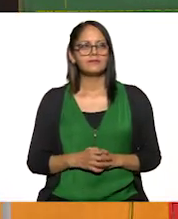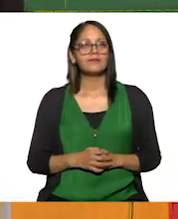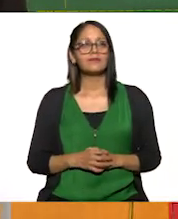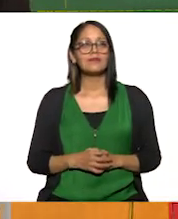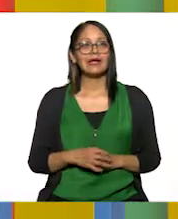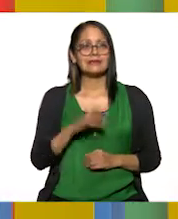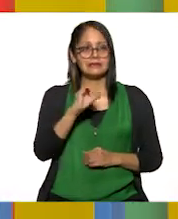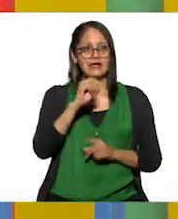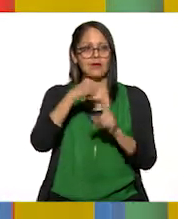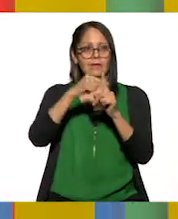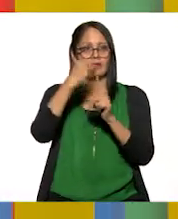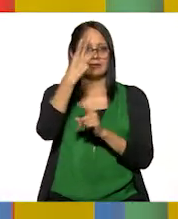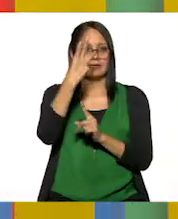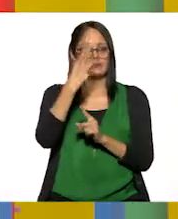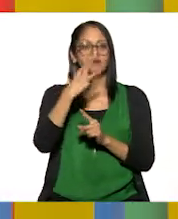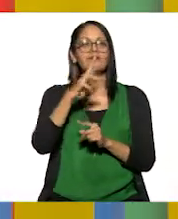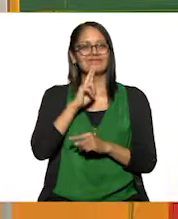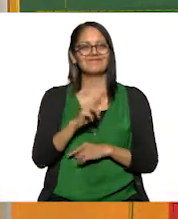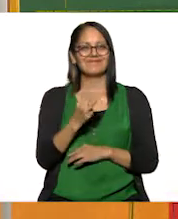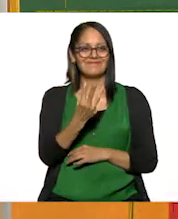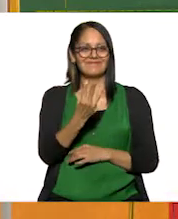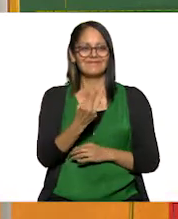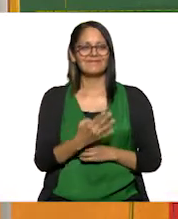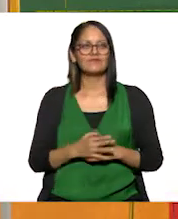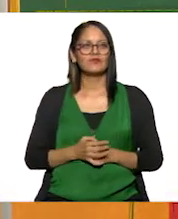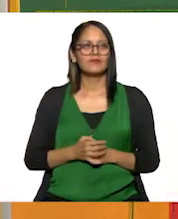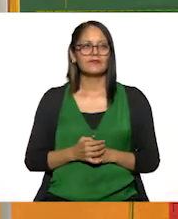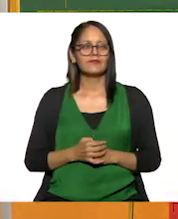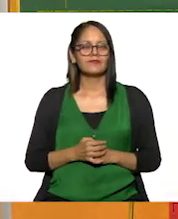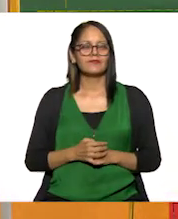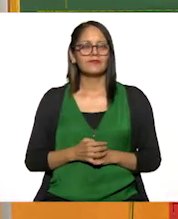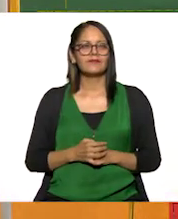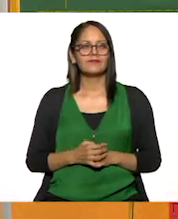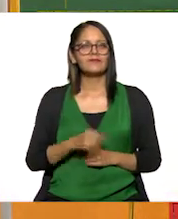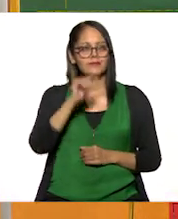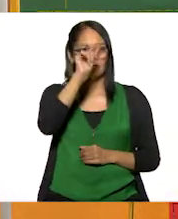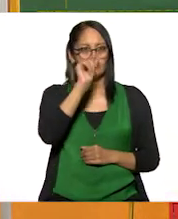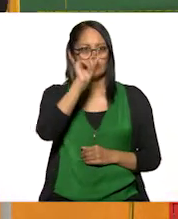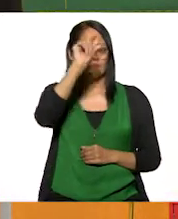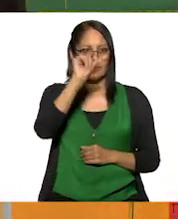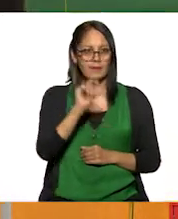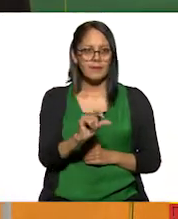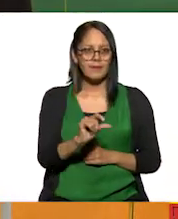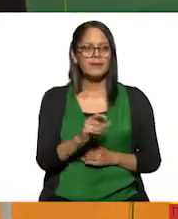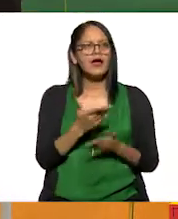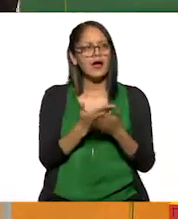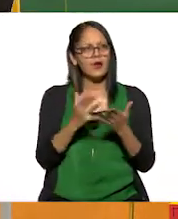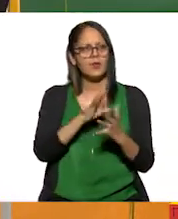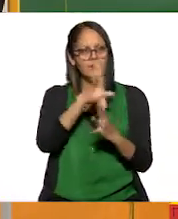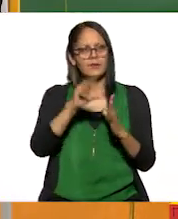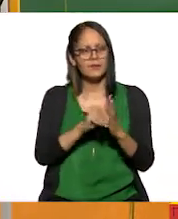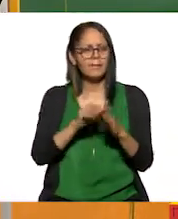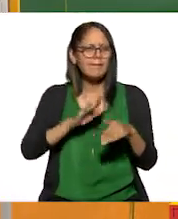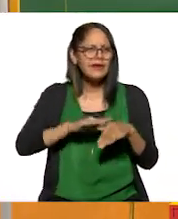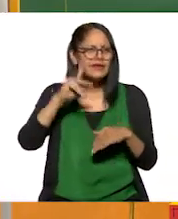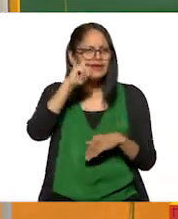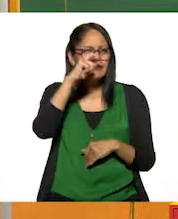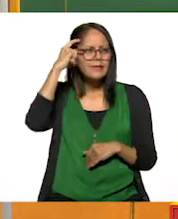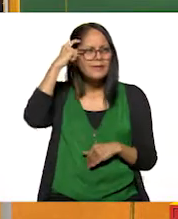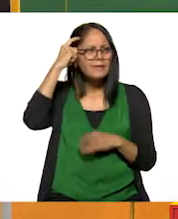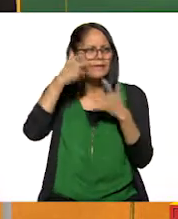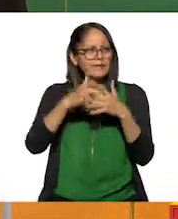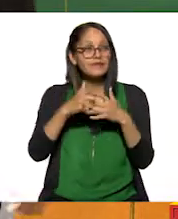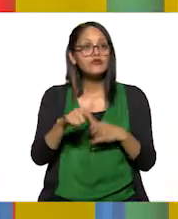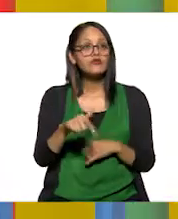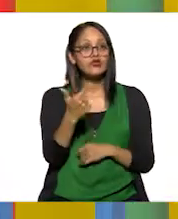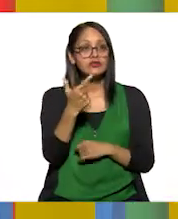¿Cero más tres? Tres. Muy bien. Y aquí podemos hacerlo completo para que sea más difícil mentalmente. 12